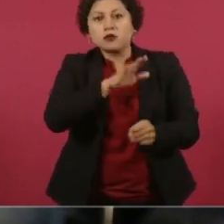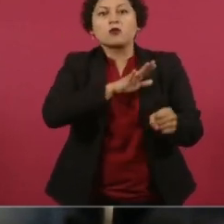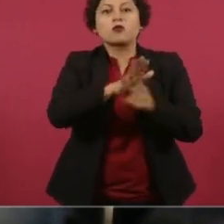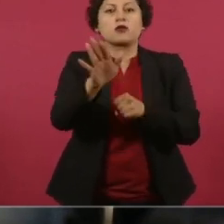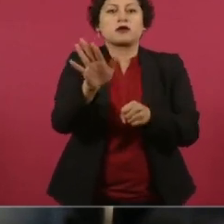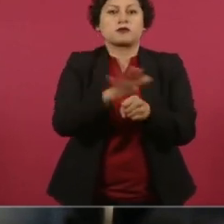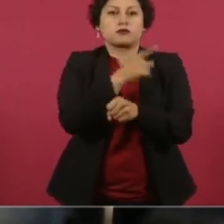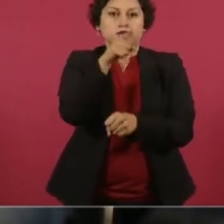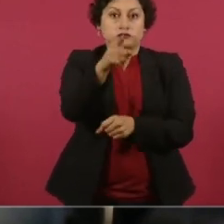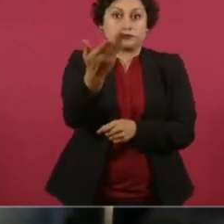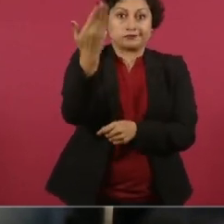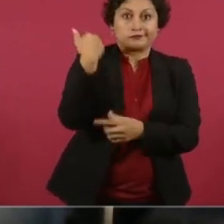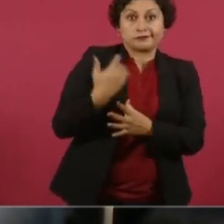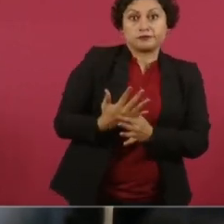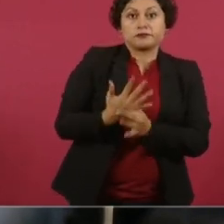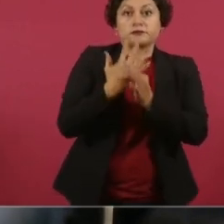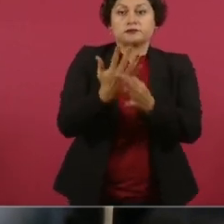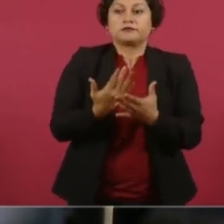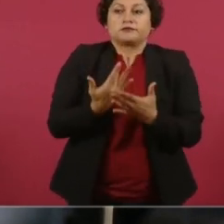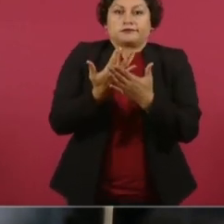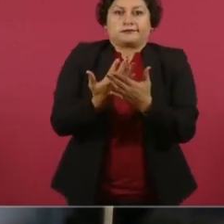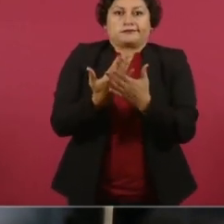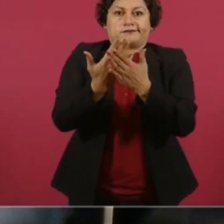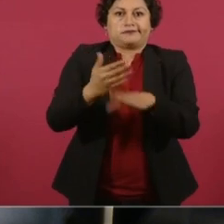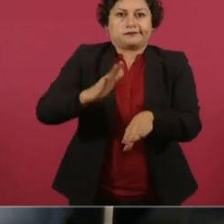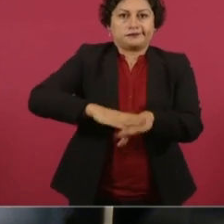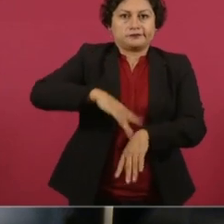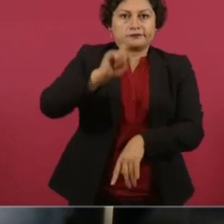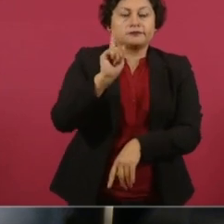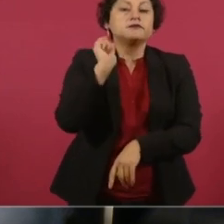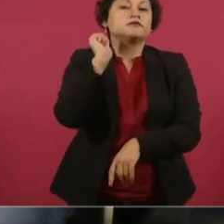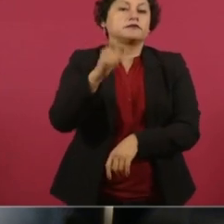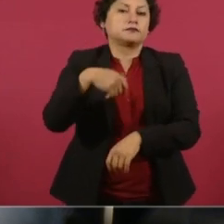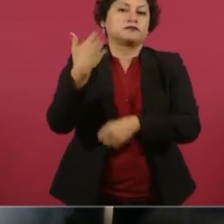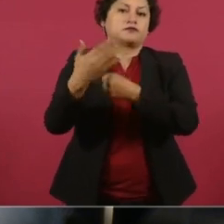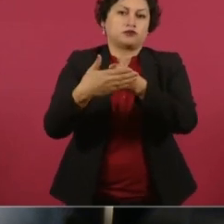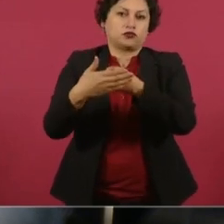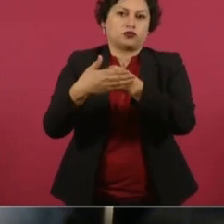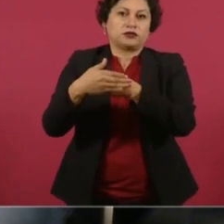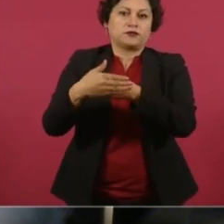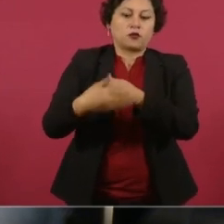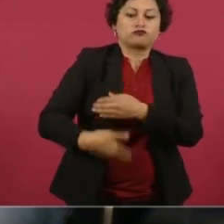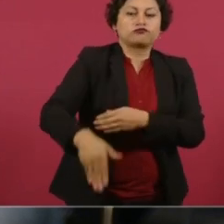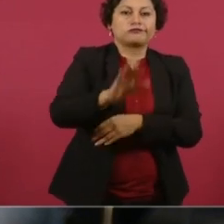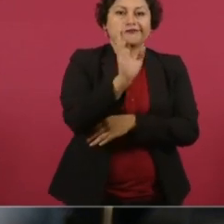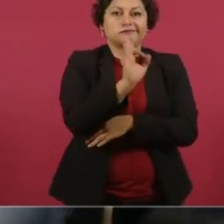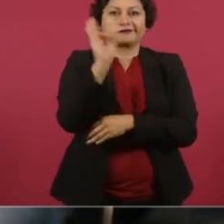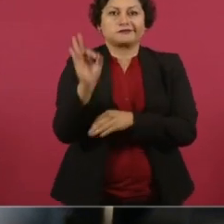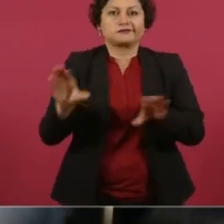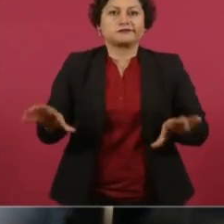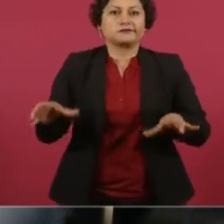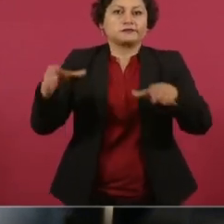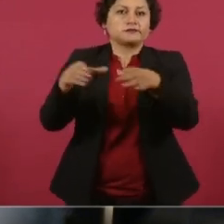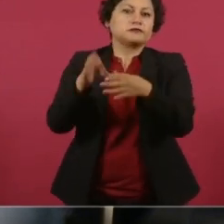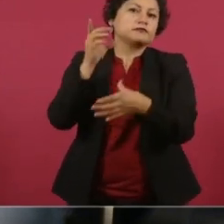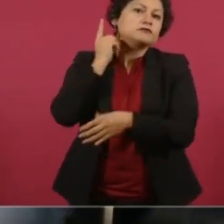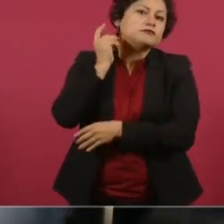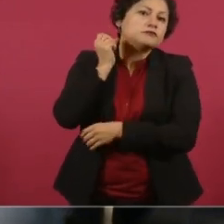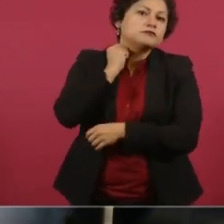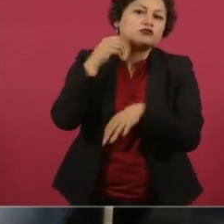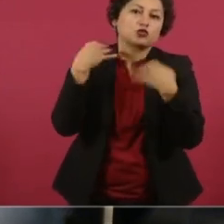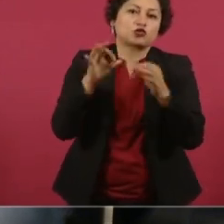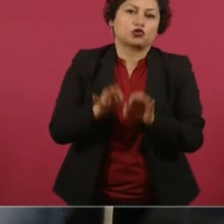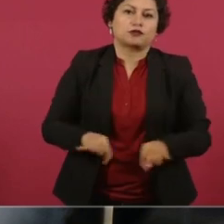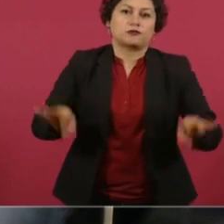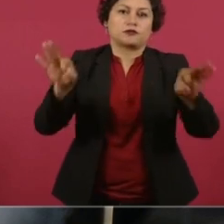esperar un poco más, vienen unos meses también importantes sí, en el Congreso, pero son temas muy relevantes justamente